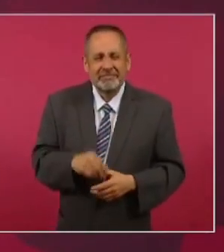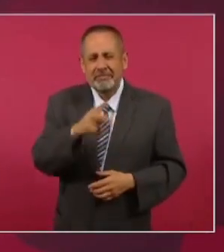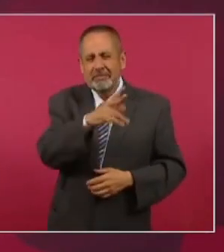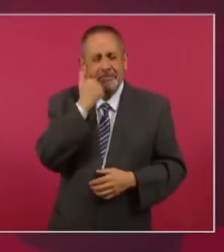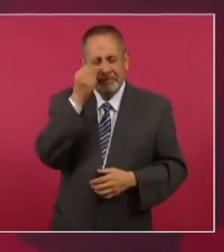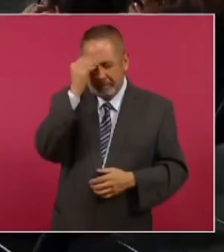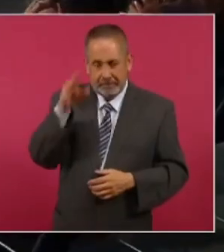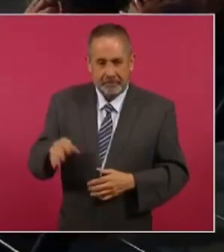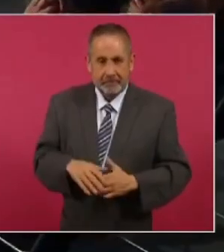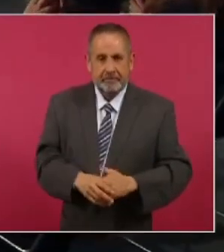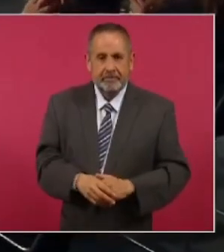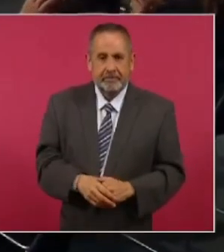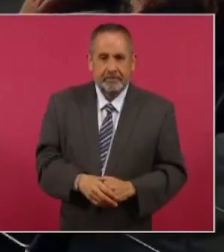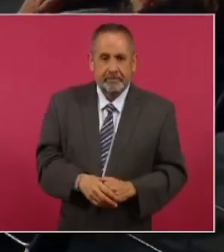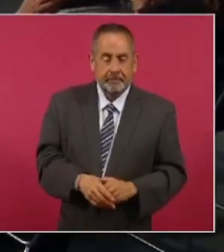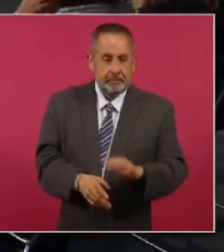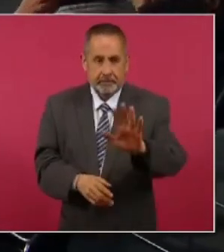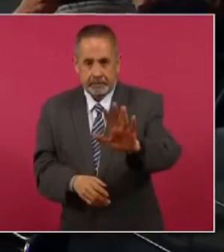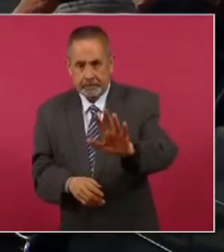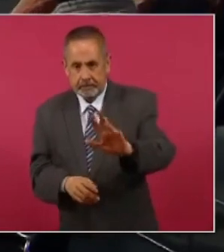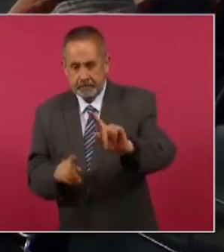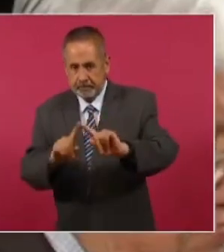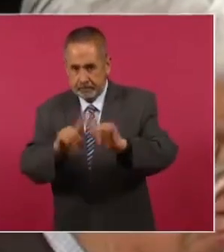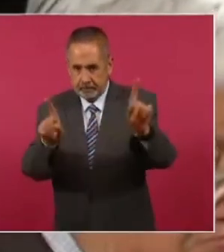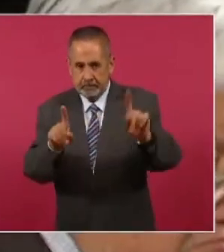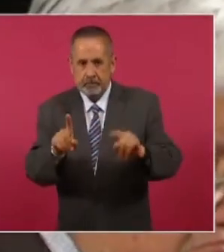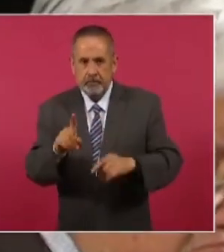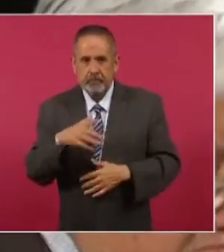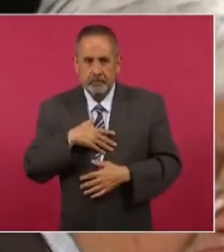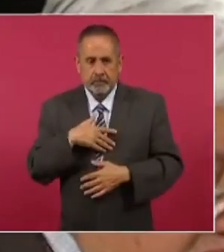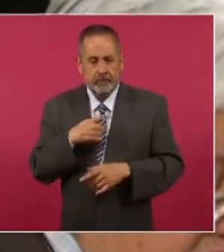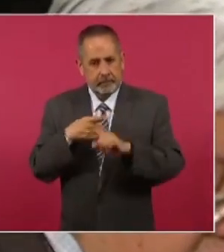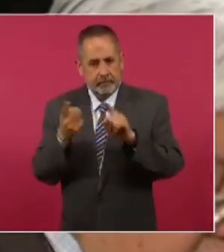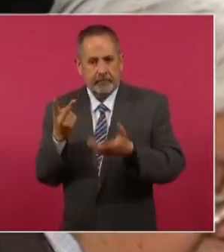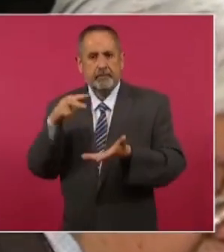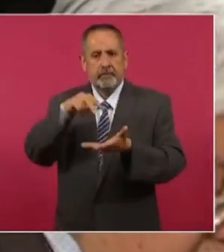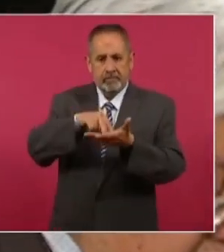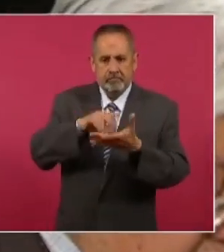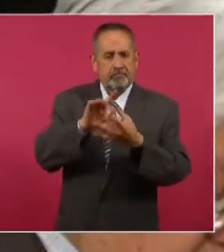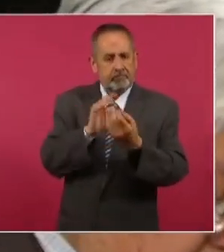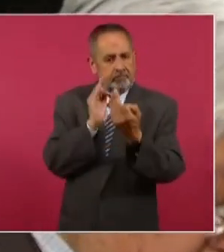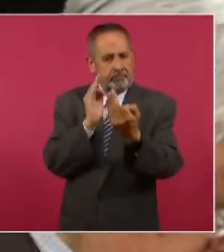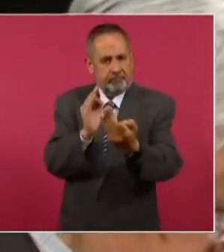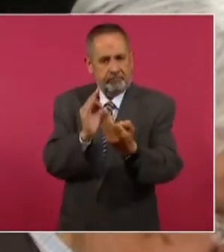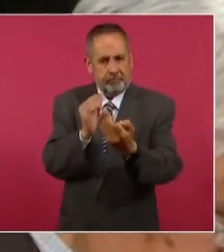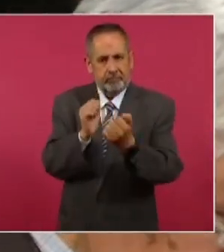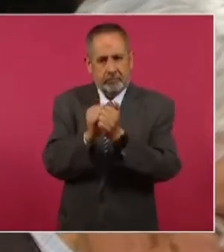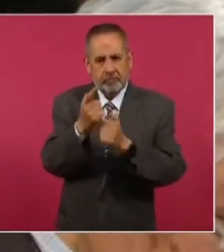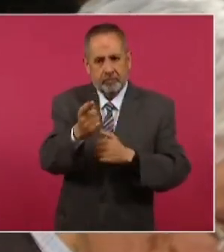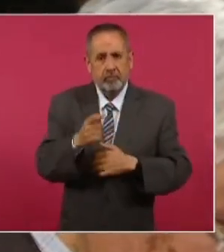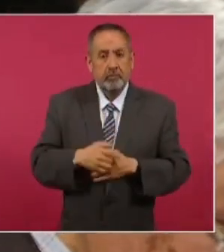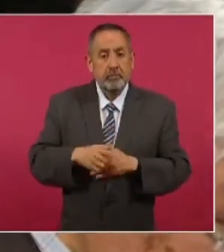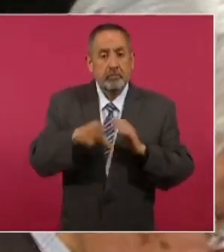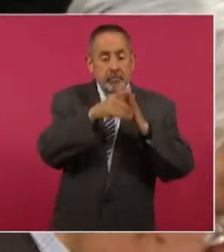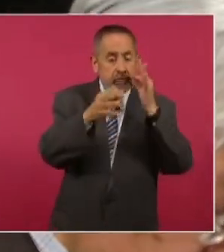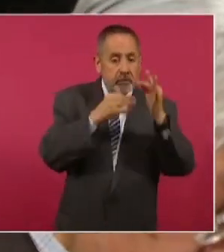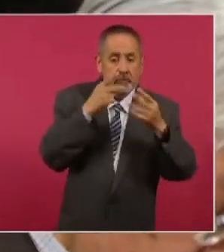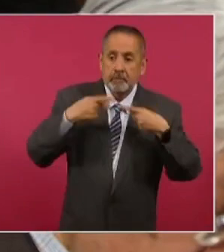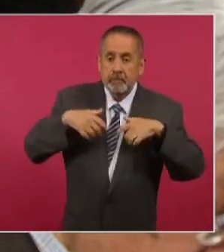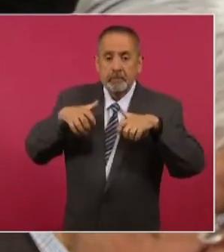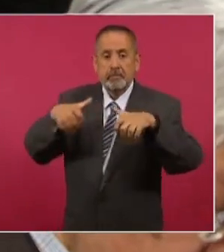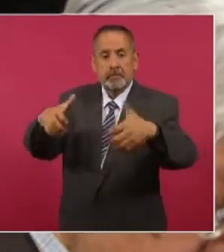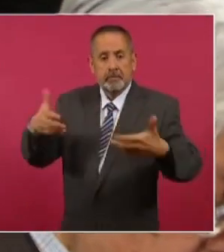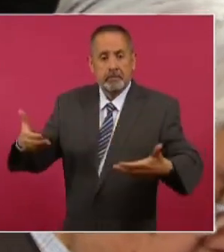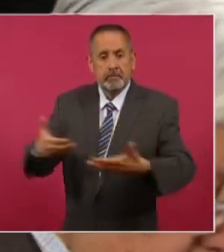al contrario la idea la intención de venir con usted directamente es esto usted mencionaba hace unos días que el periodismo tiene que servir a la gente